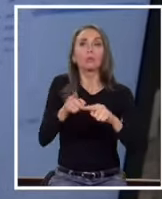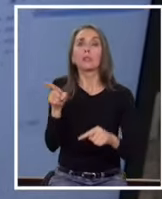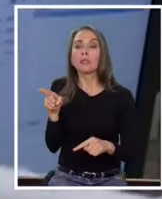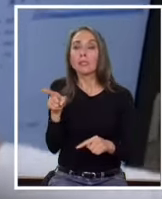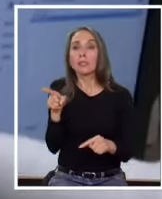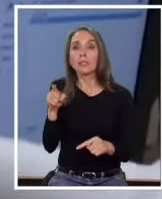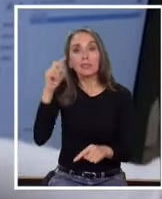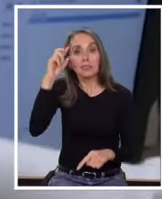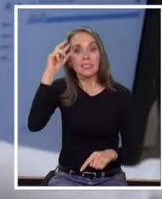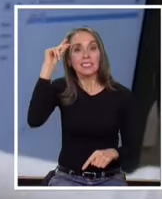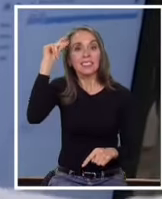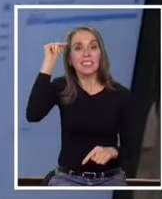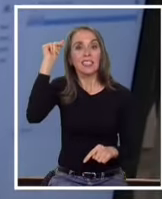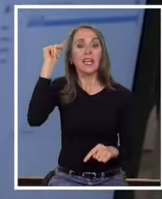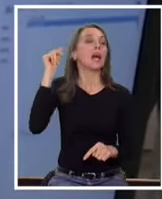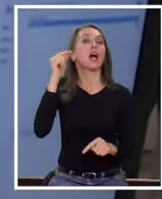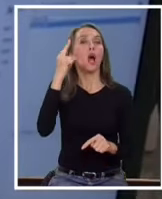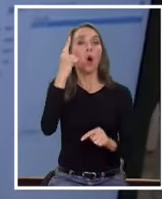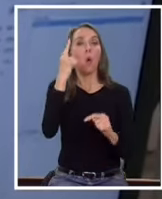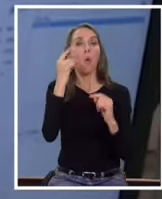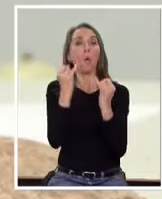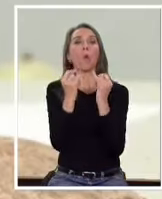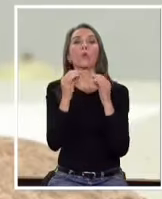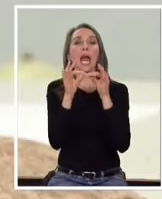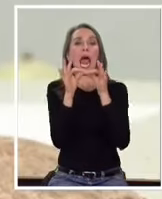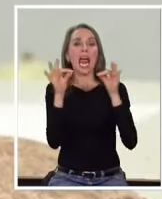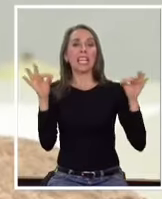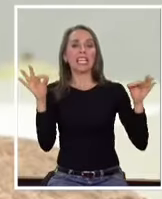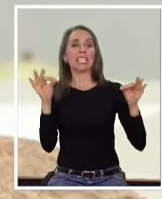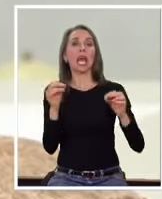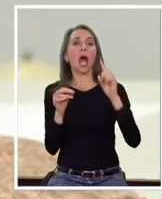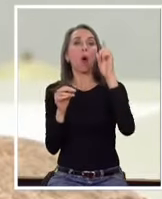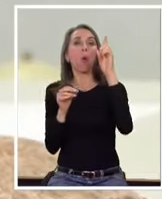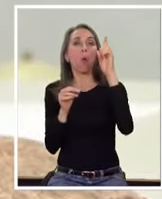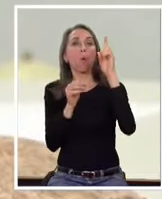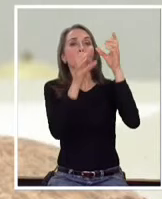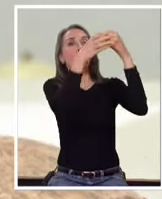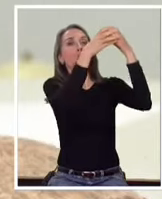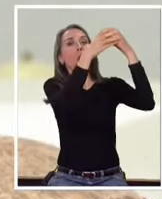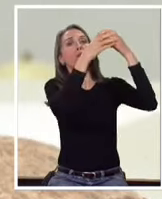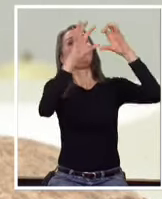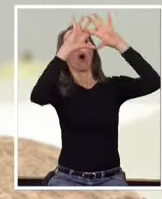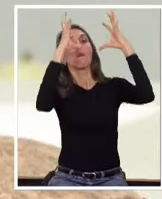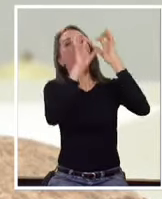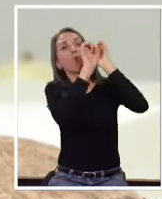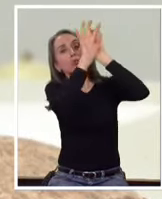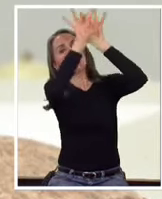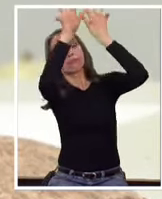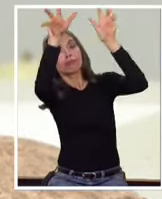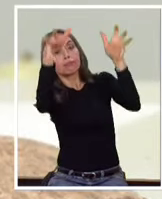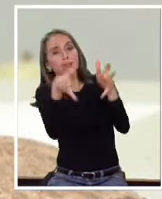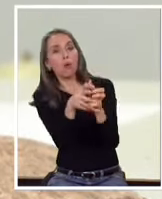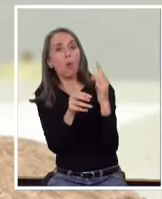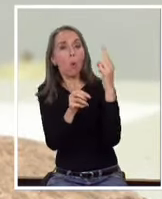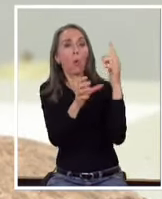finalmente esta idea de evolución unilineal, de que existe un solo linaje que progresa hacia cierto